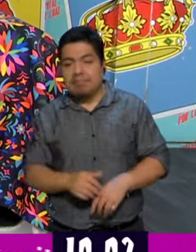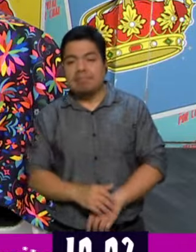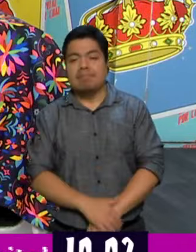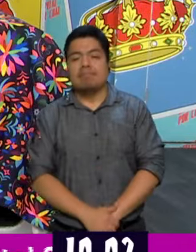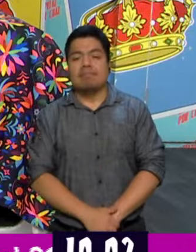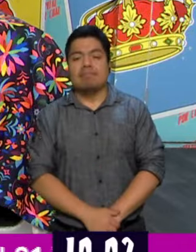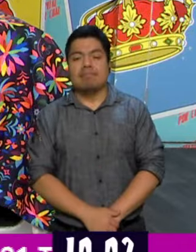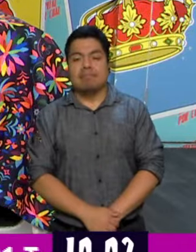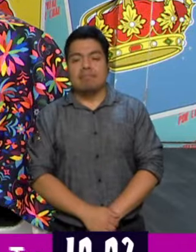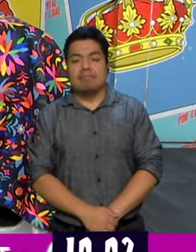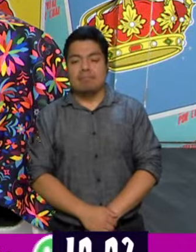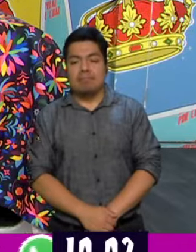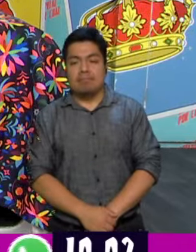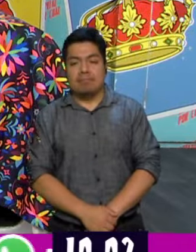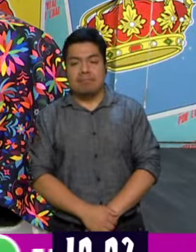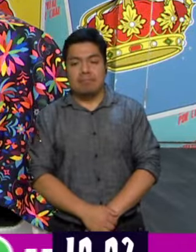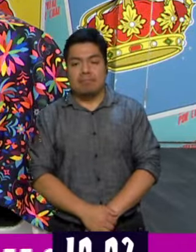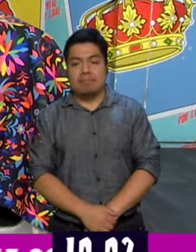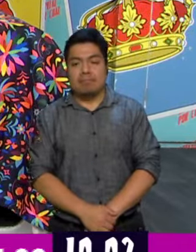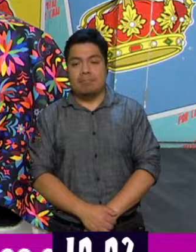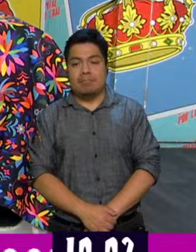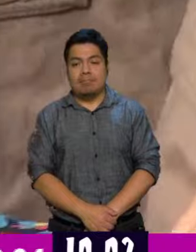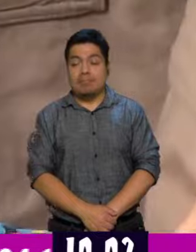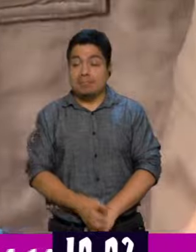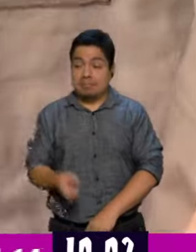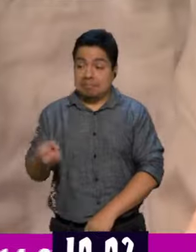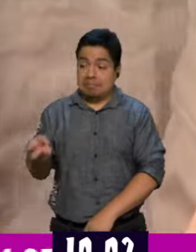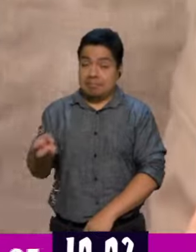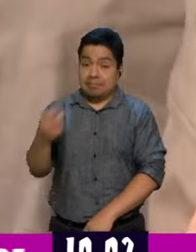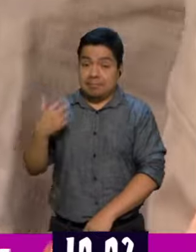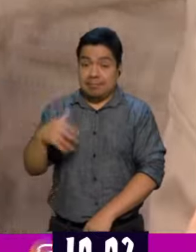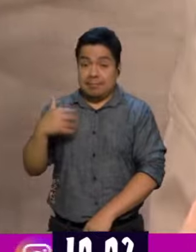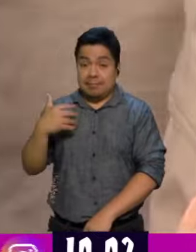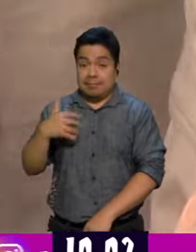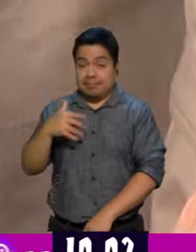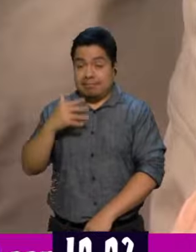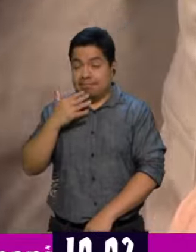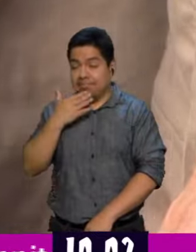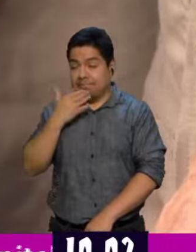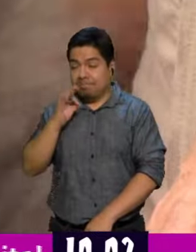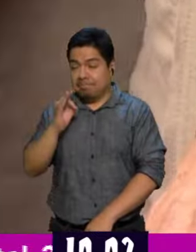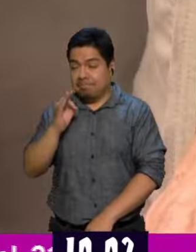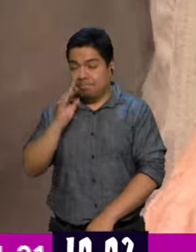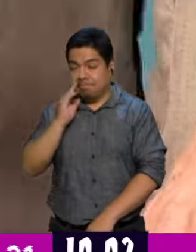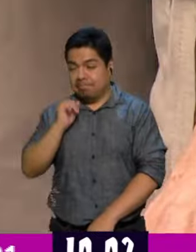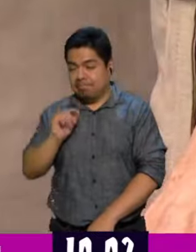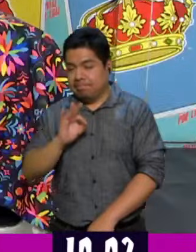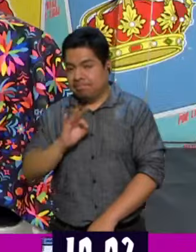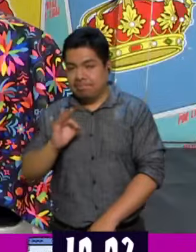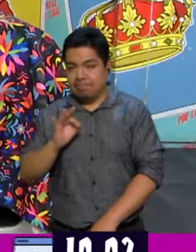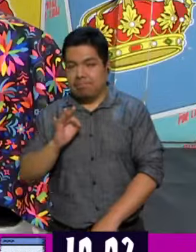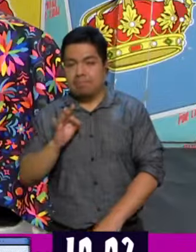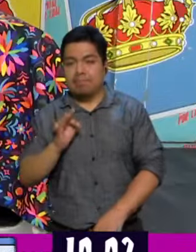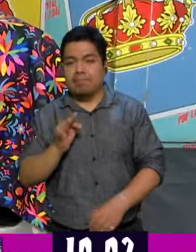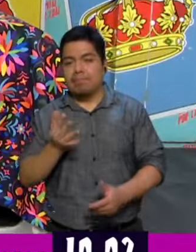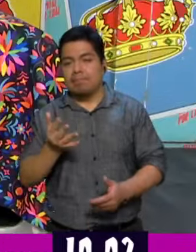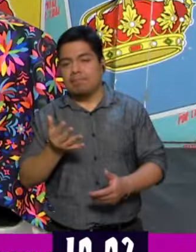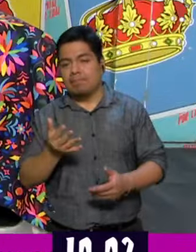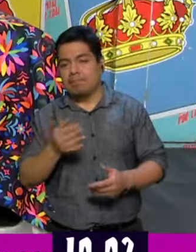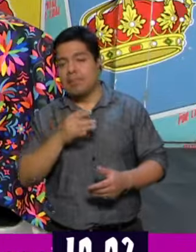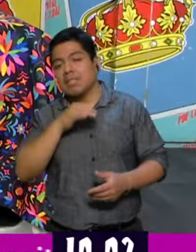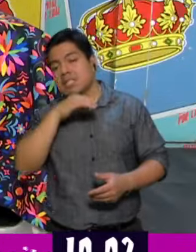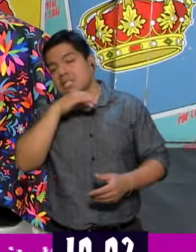forma. Lo metimos al... Luego. Ah, se me olvidó decirles. Hay que ponerle el mango, pues es la